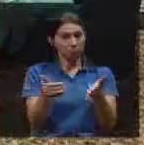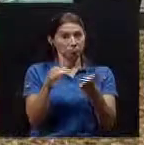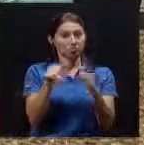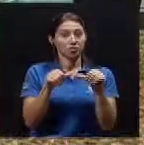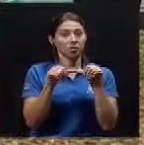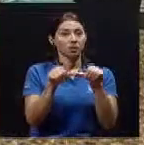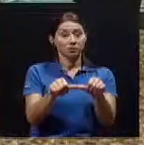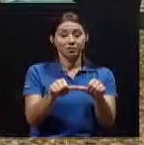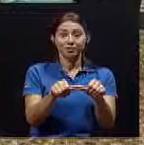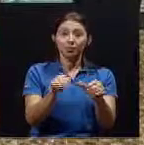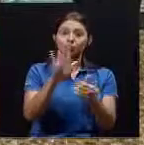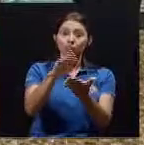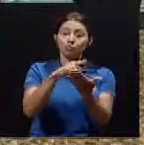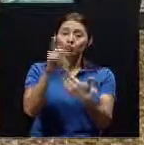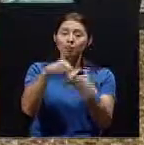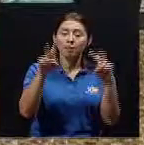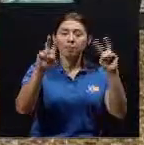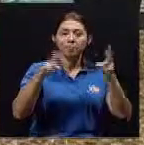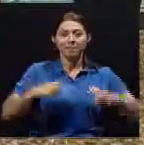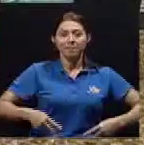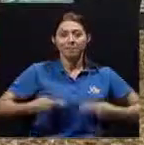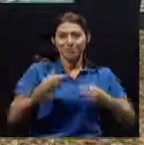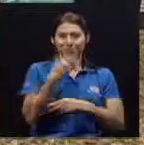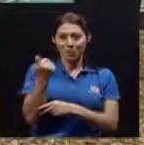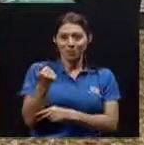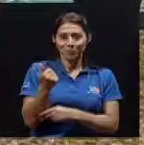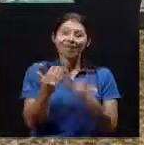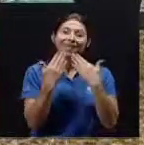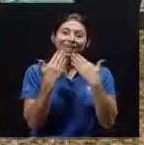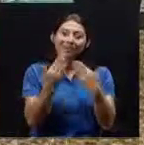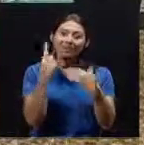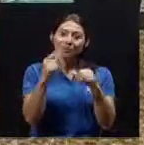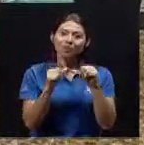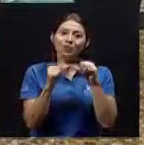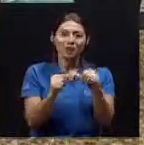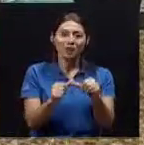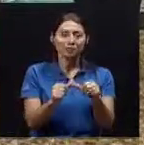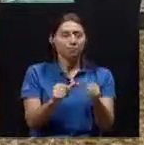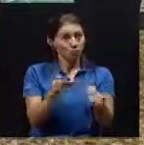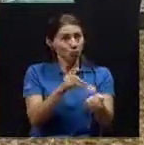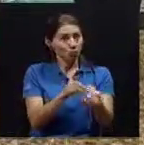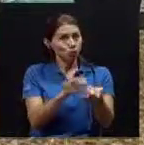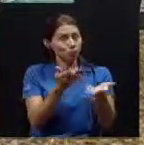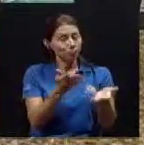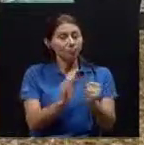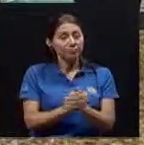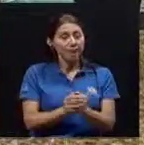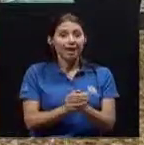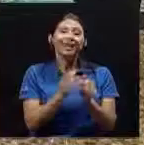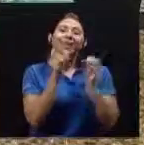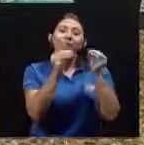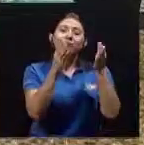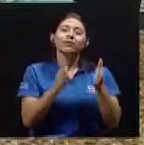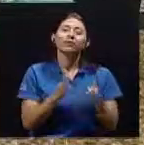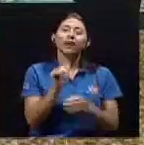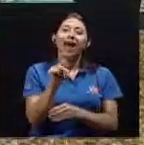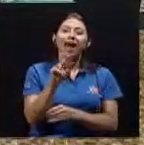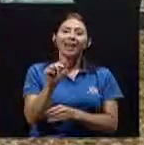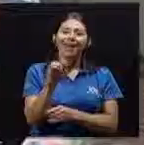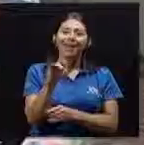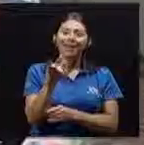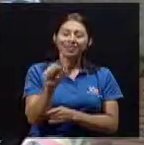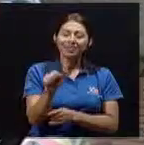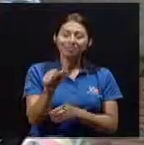Estamos de regreso con su programa Vivir Mejor. Gracias por continuar, doctora y profesora